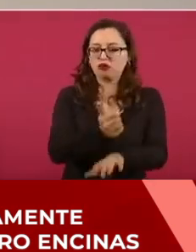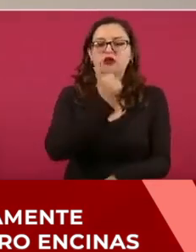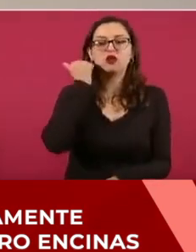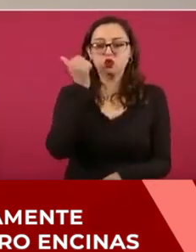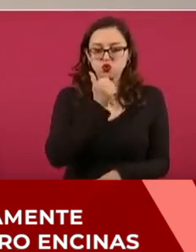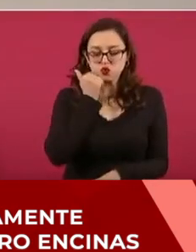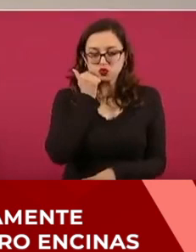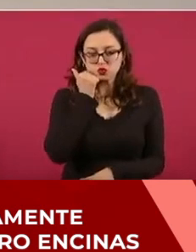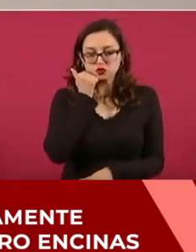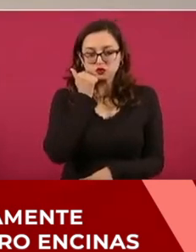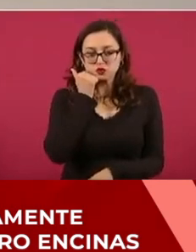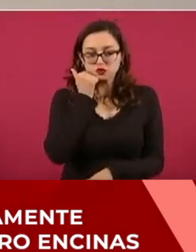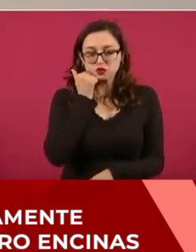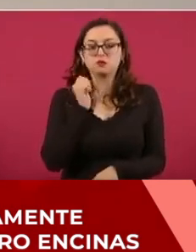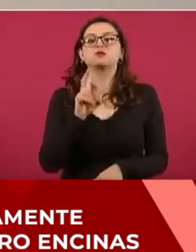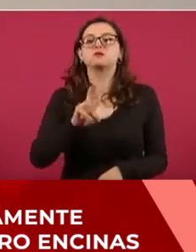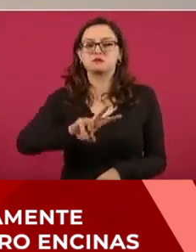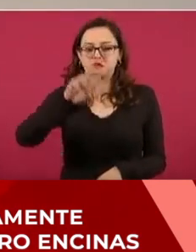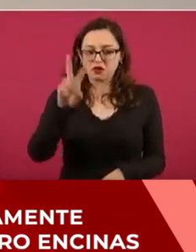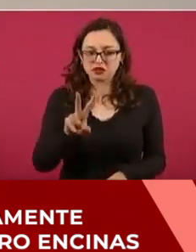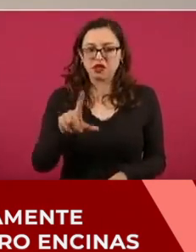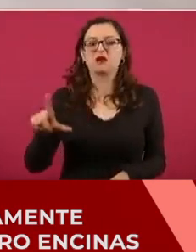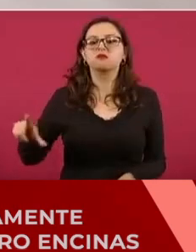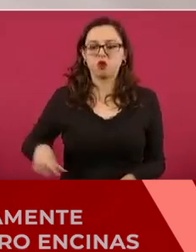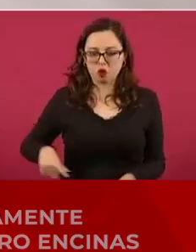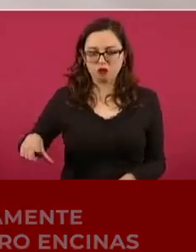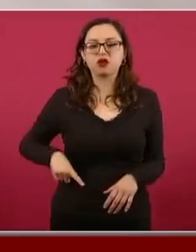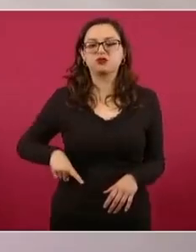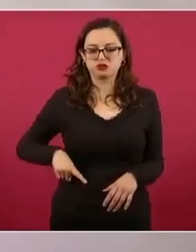En resumen, se trató de un crimen de Estado.